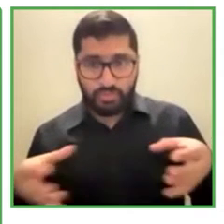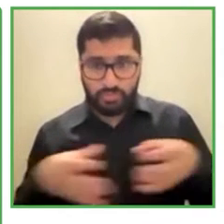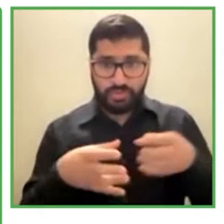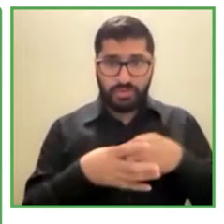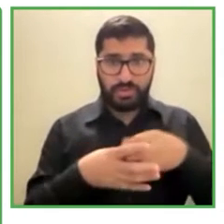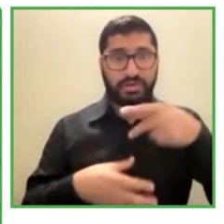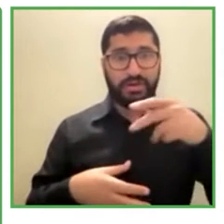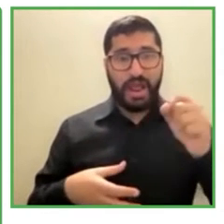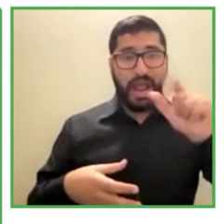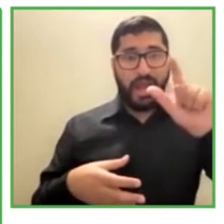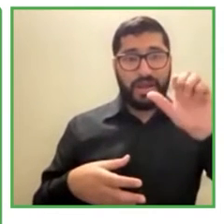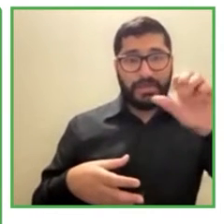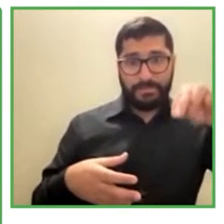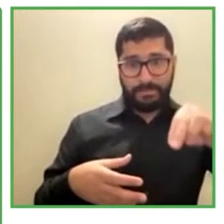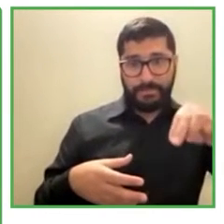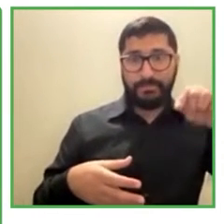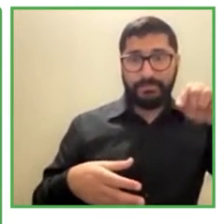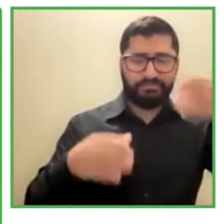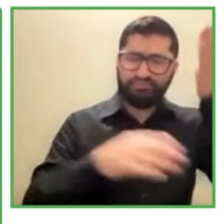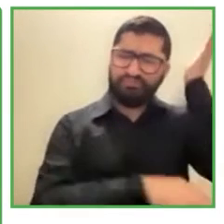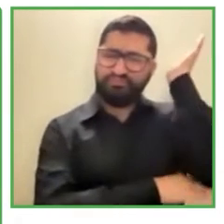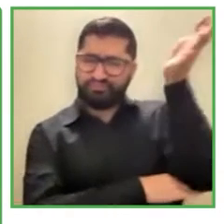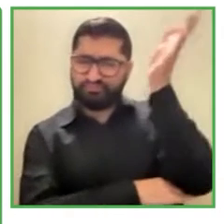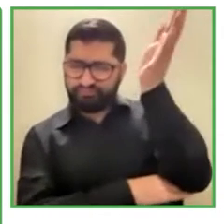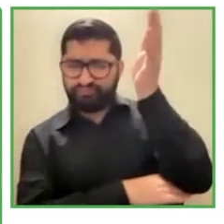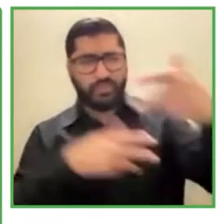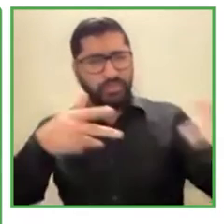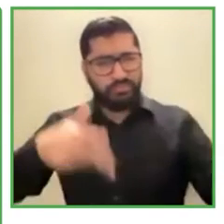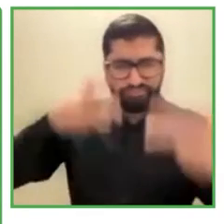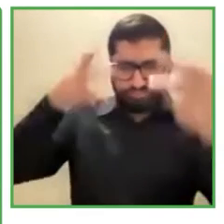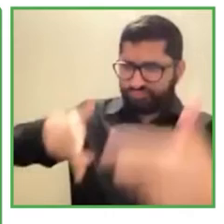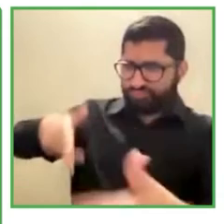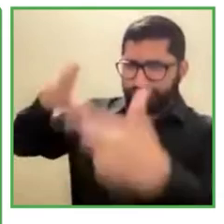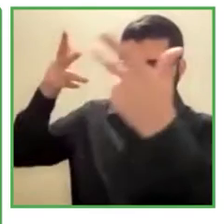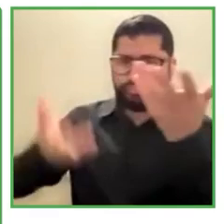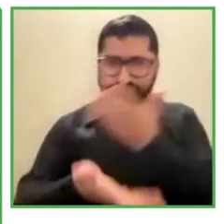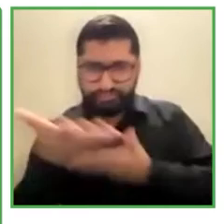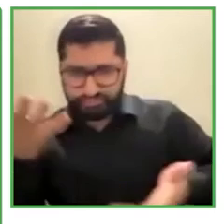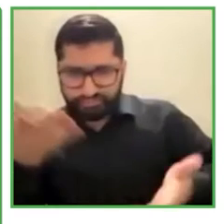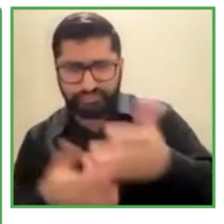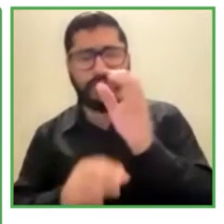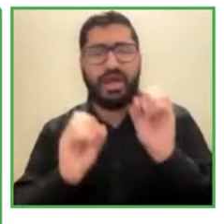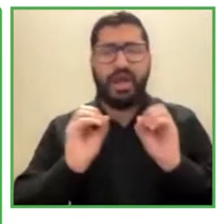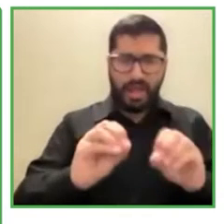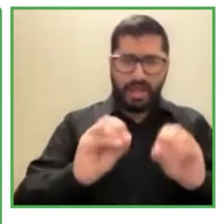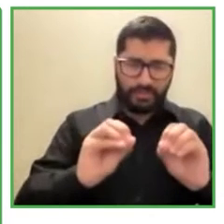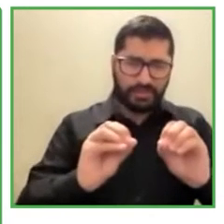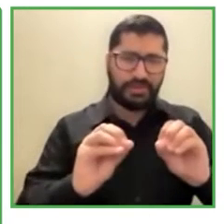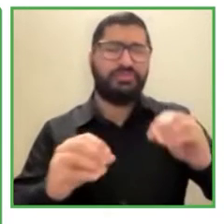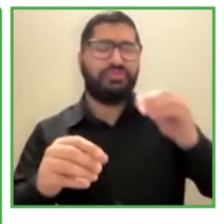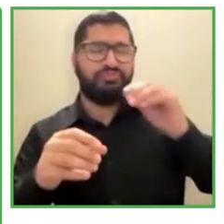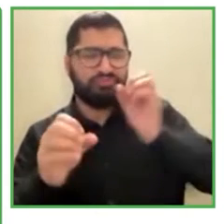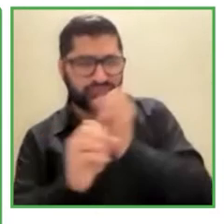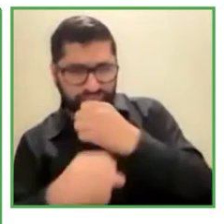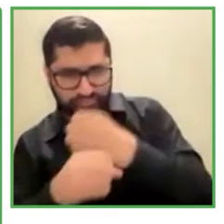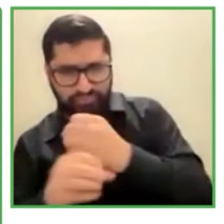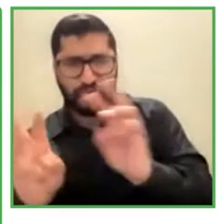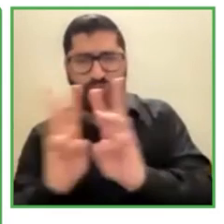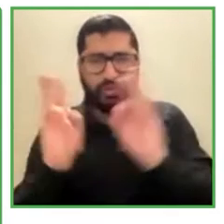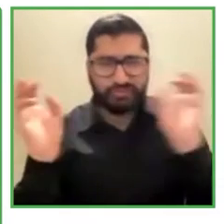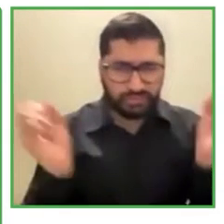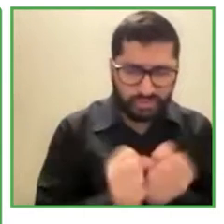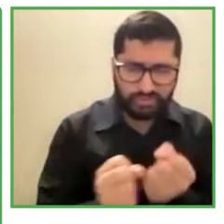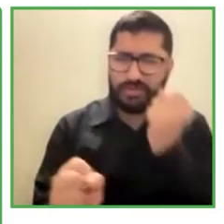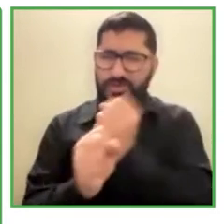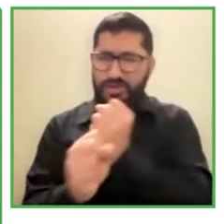entregamos diferentes programas de capacitación para personas con discapacidades y también para empleadores. porque inclusive los empleadores necesitan que